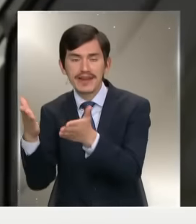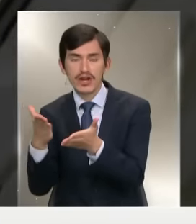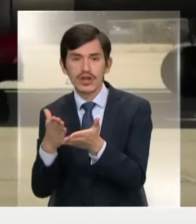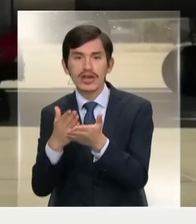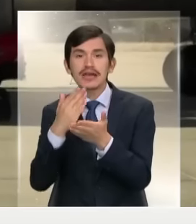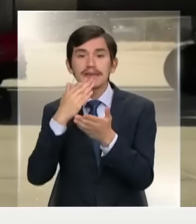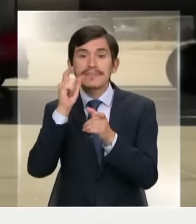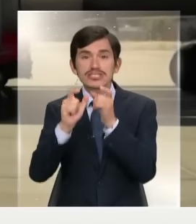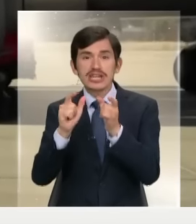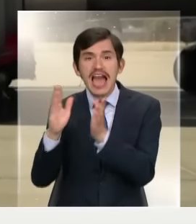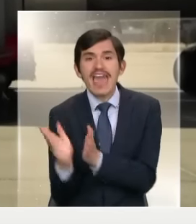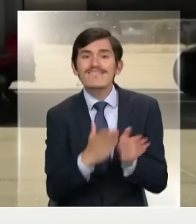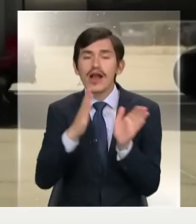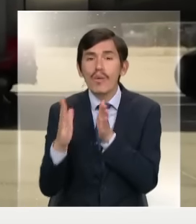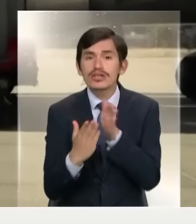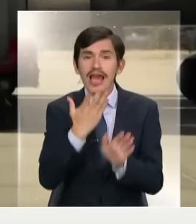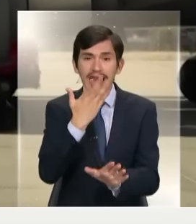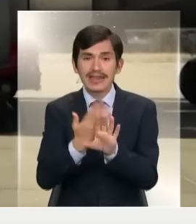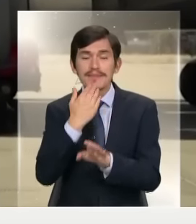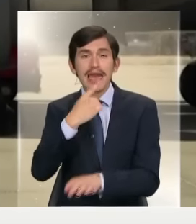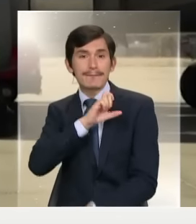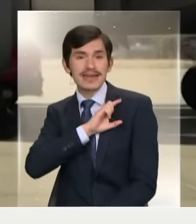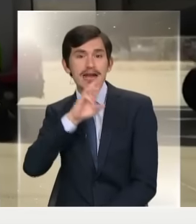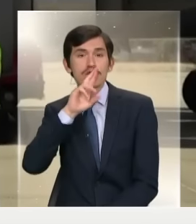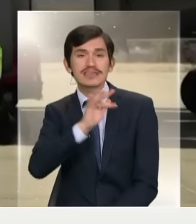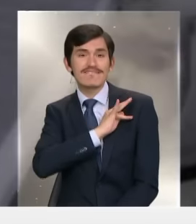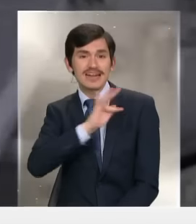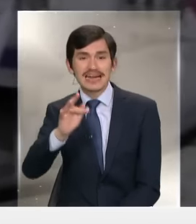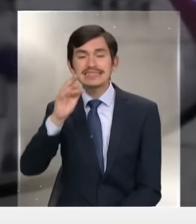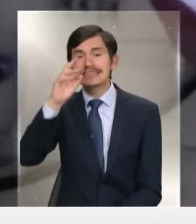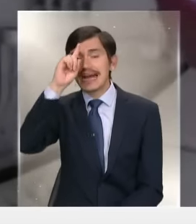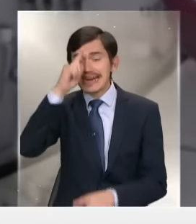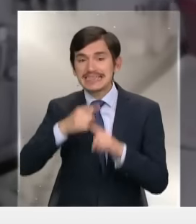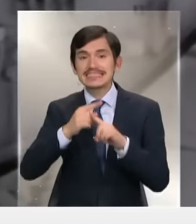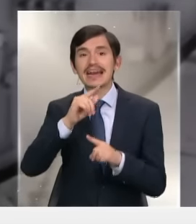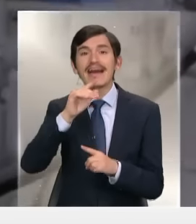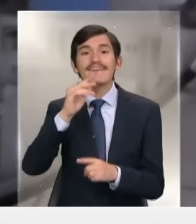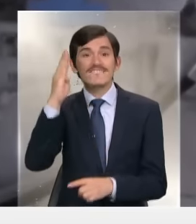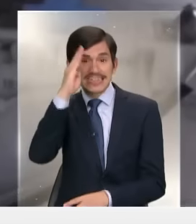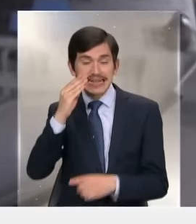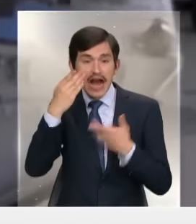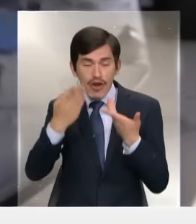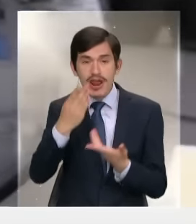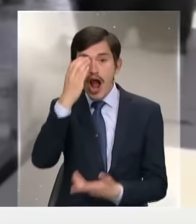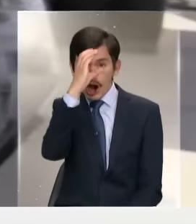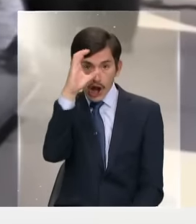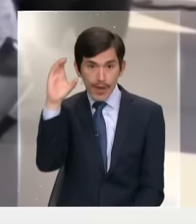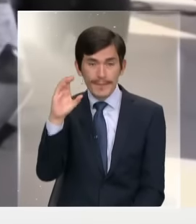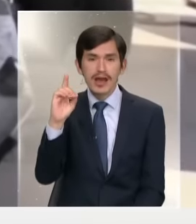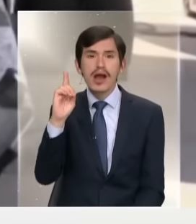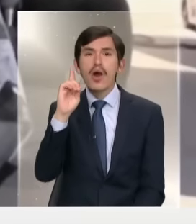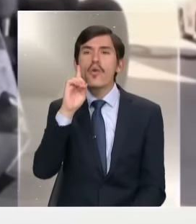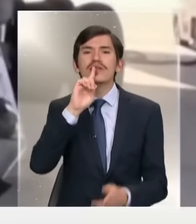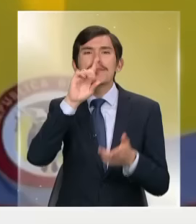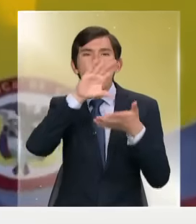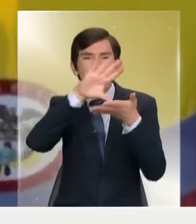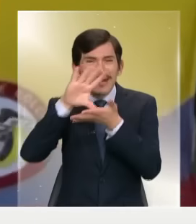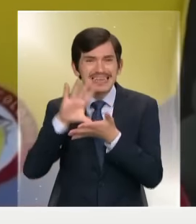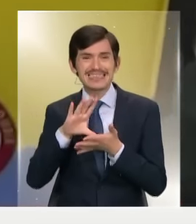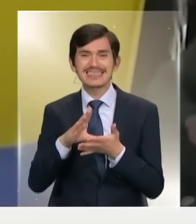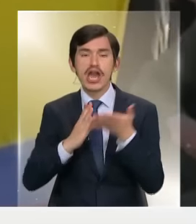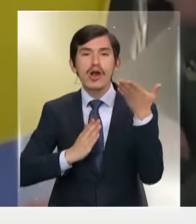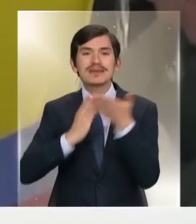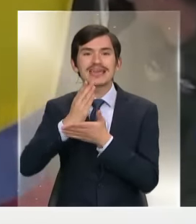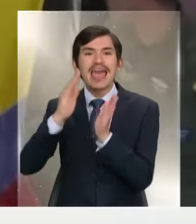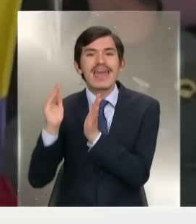las evacuaciones continúan, España, Rusia, Francia, Grecia, Brasil y ahora Colombia fueron los últimos países en iniciar